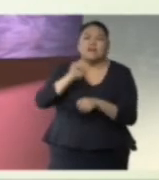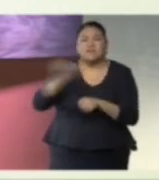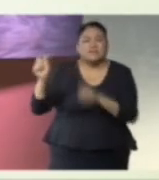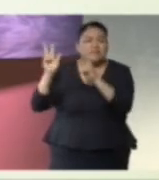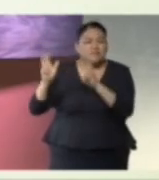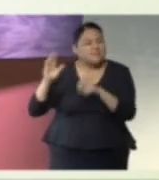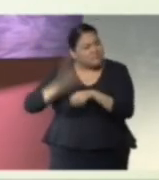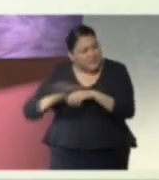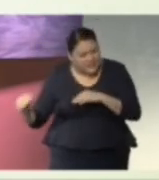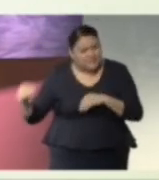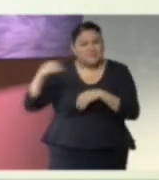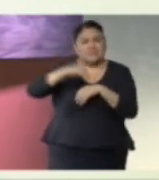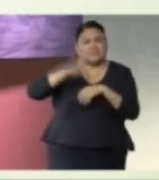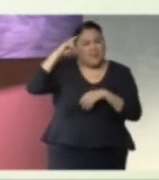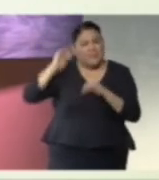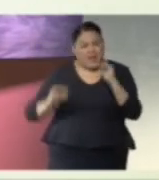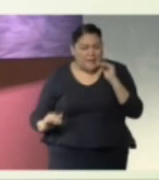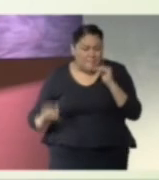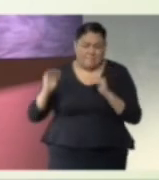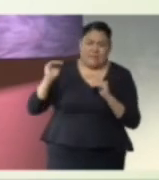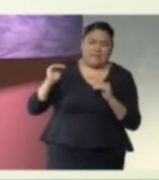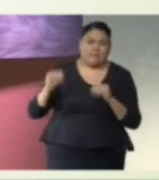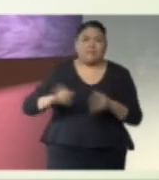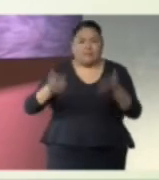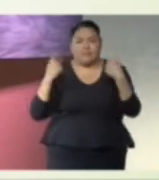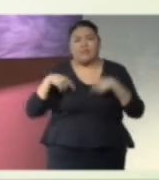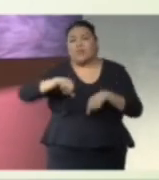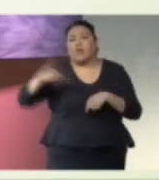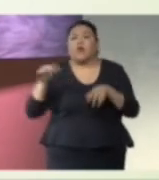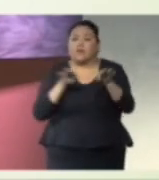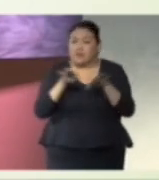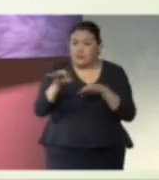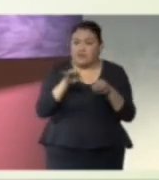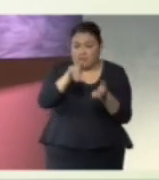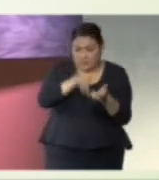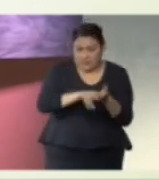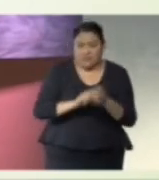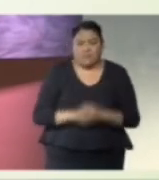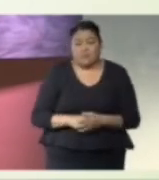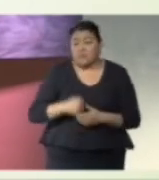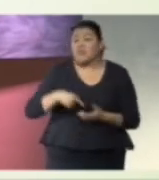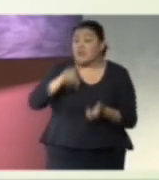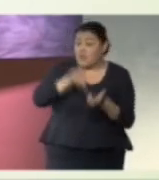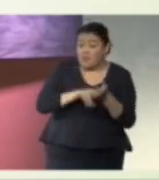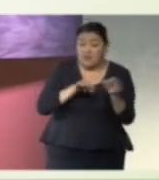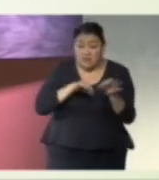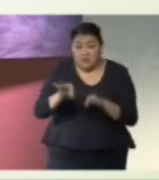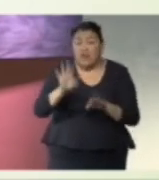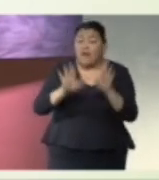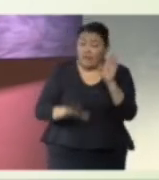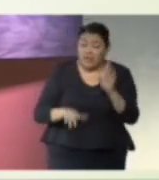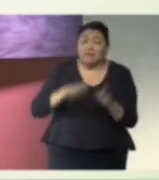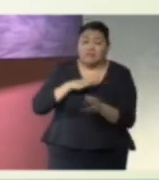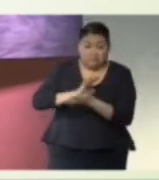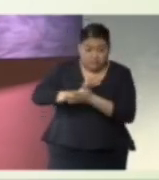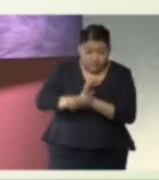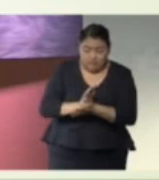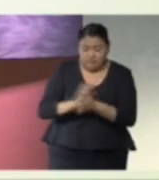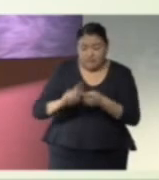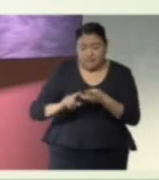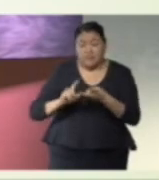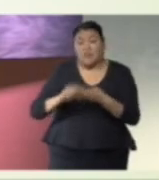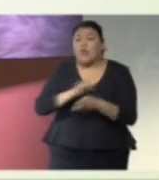problemas en el ámbito laboral. Está la discriminación, la violencia en el ámbito laboral, que también